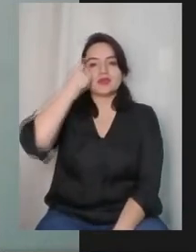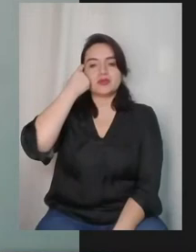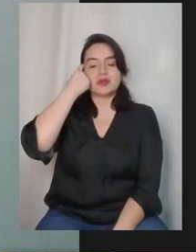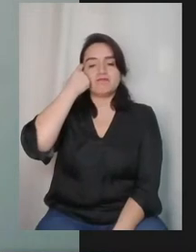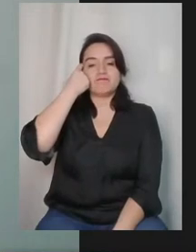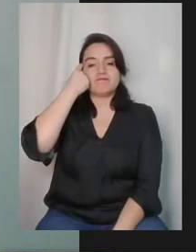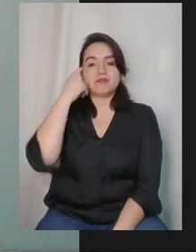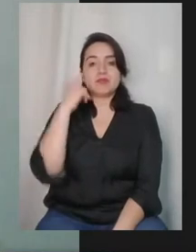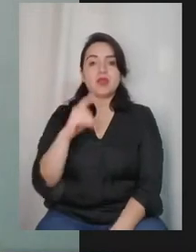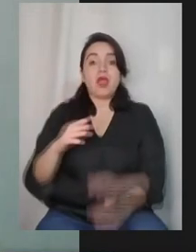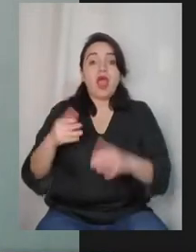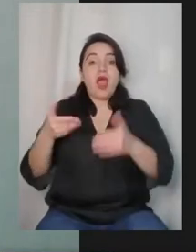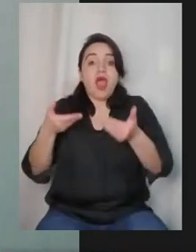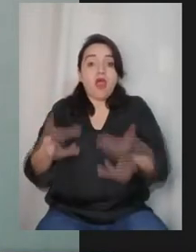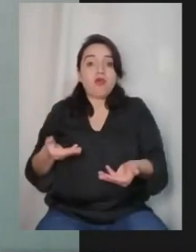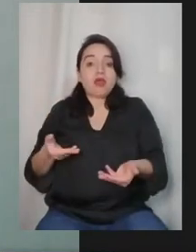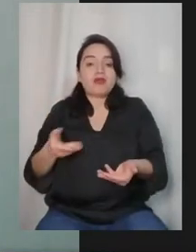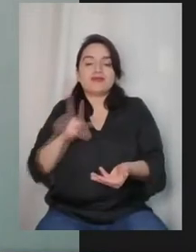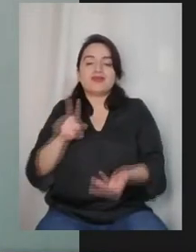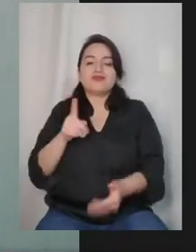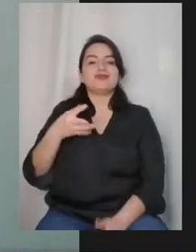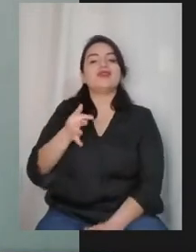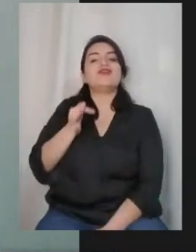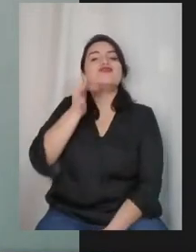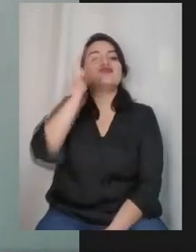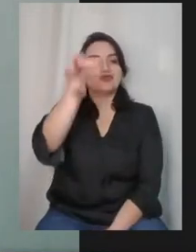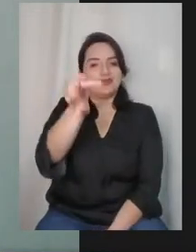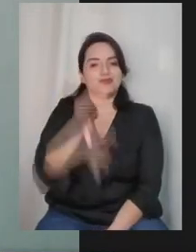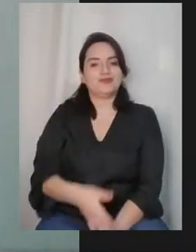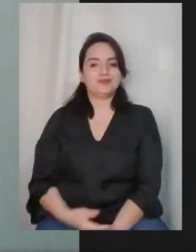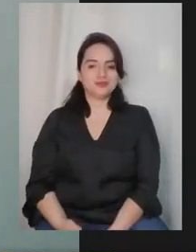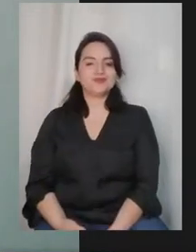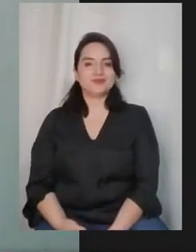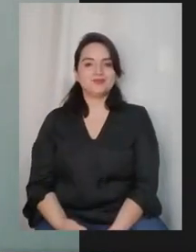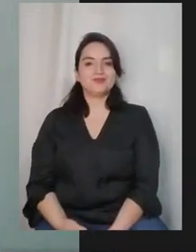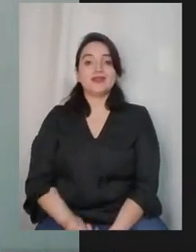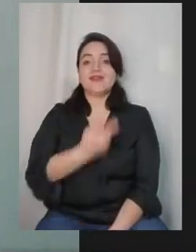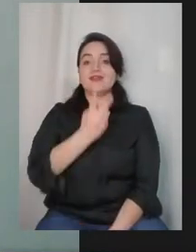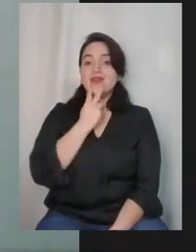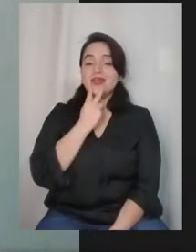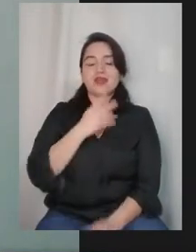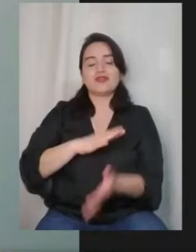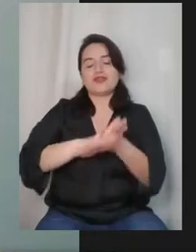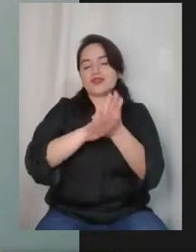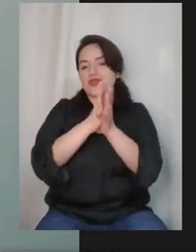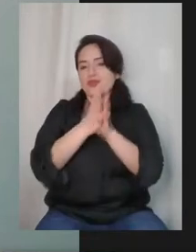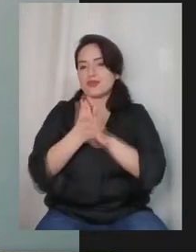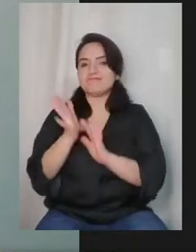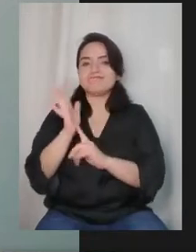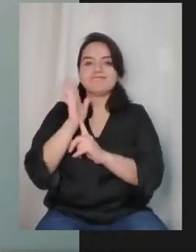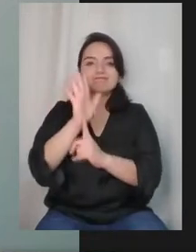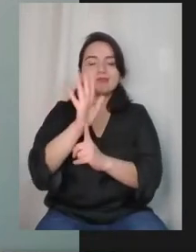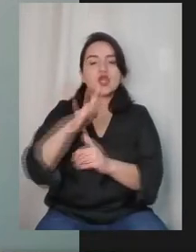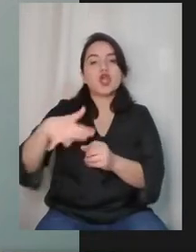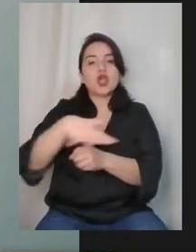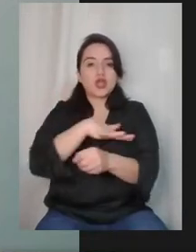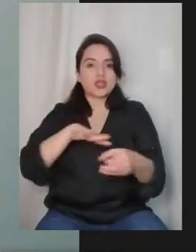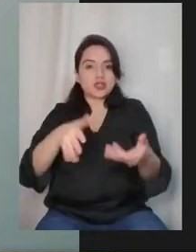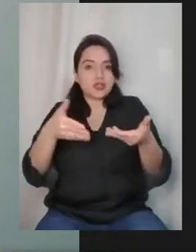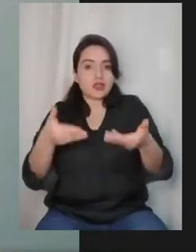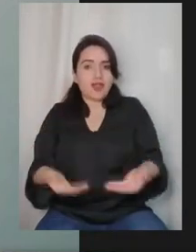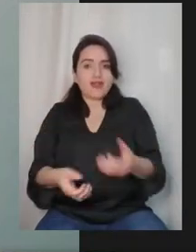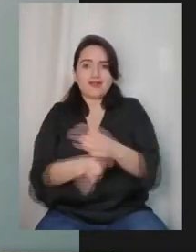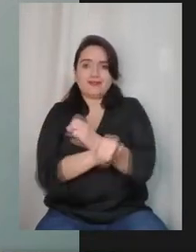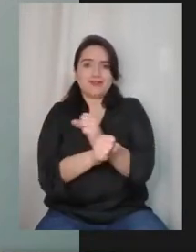viene. Preservar la vida en todas sus manifestaciones. Bajo las condiciones actuales se hace insostenible